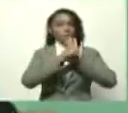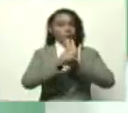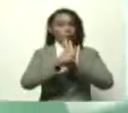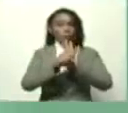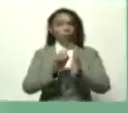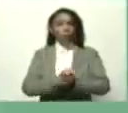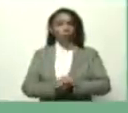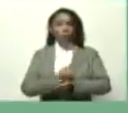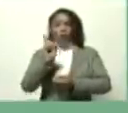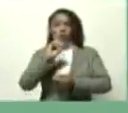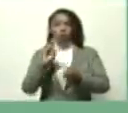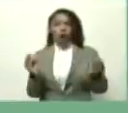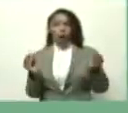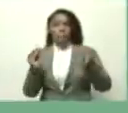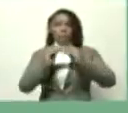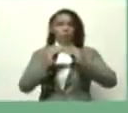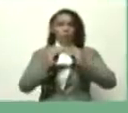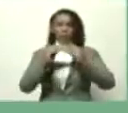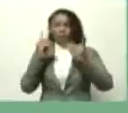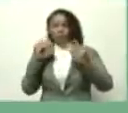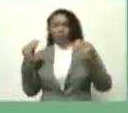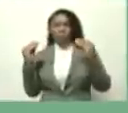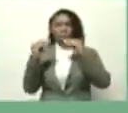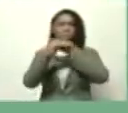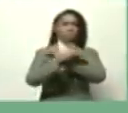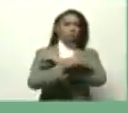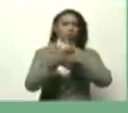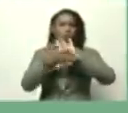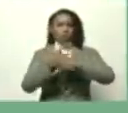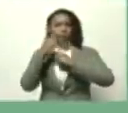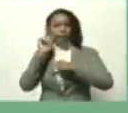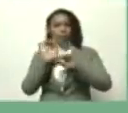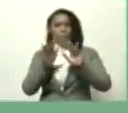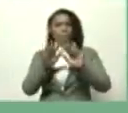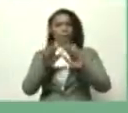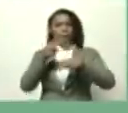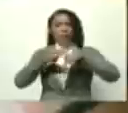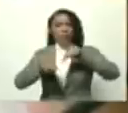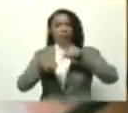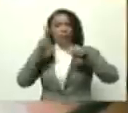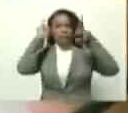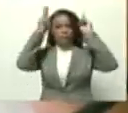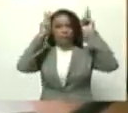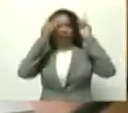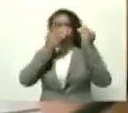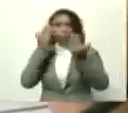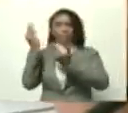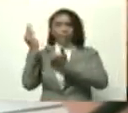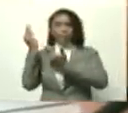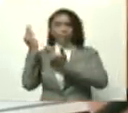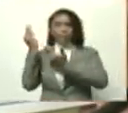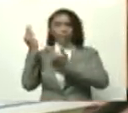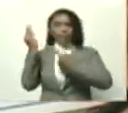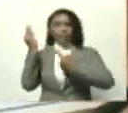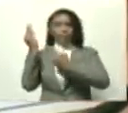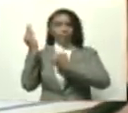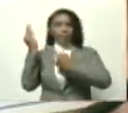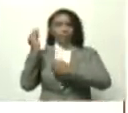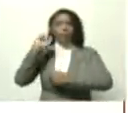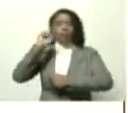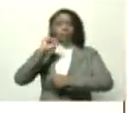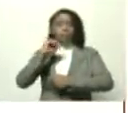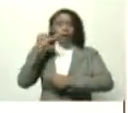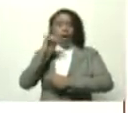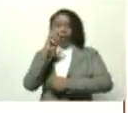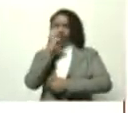y no coincide el logo de esa fundación con la Fundación Pies Descalzo del Conejo. Pero lo que sí resulta